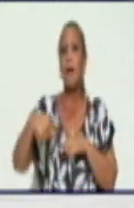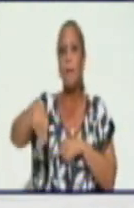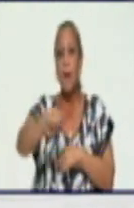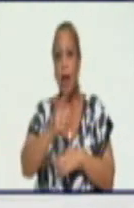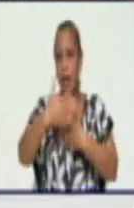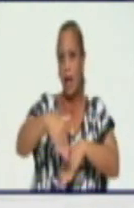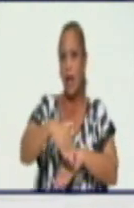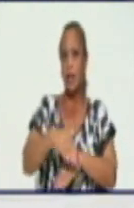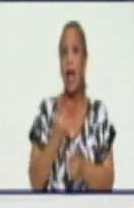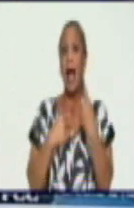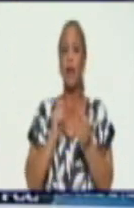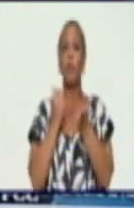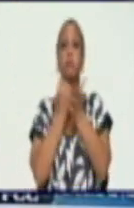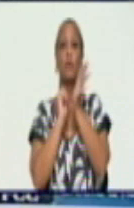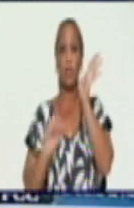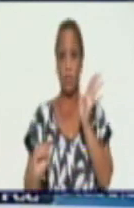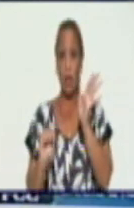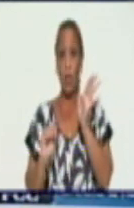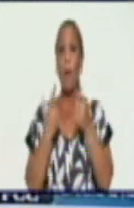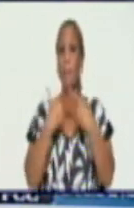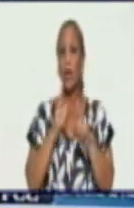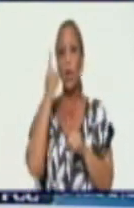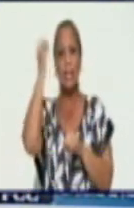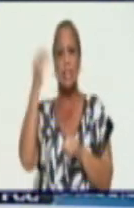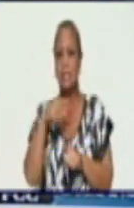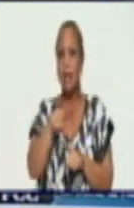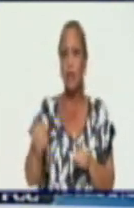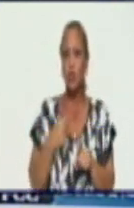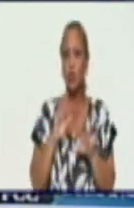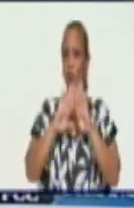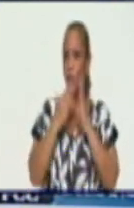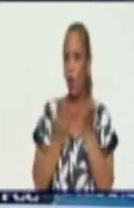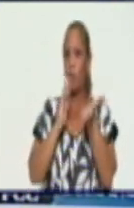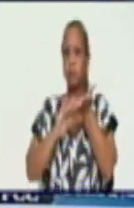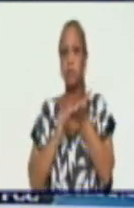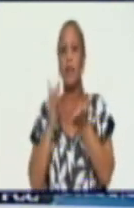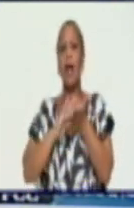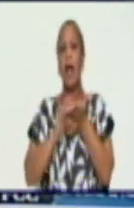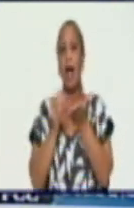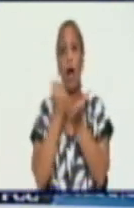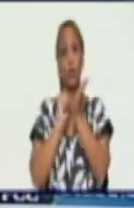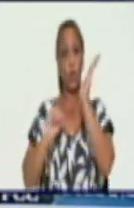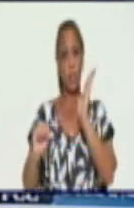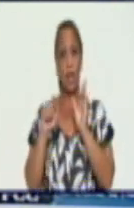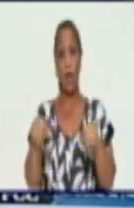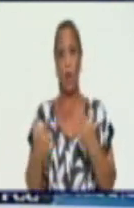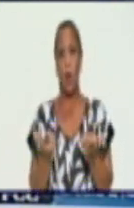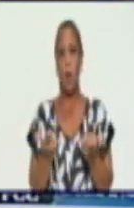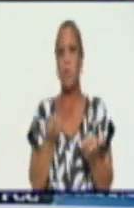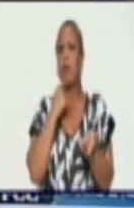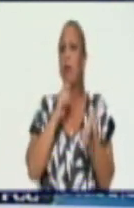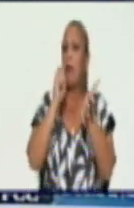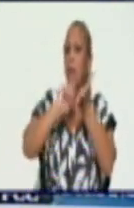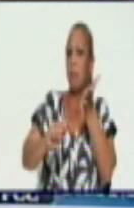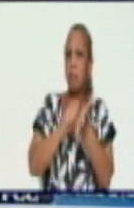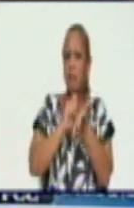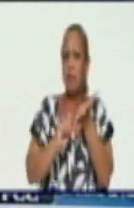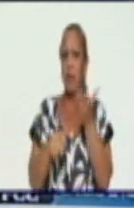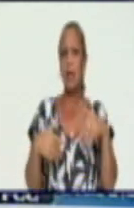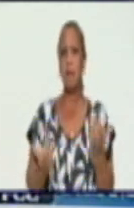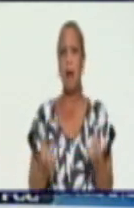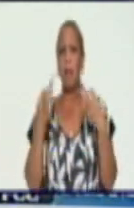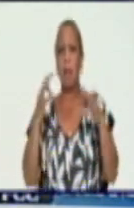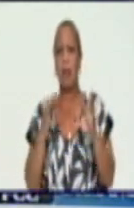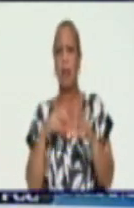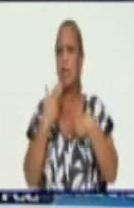pero lo saben todo lo que tiene que autorizarlo pues también queremos visitar el papel el papeleo la firma que después se falsificaron las que